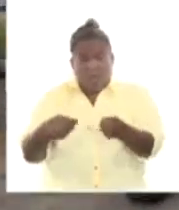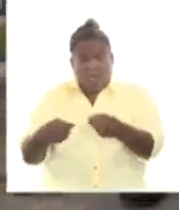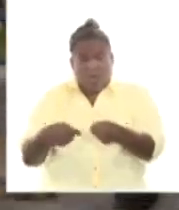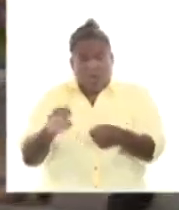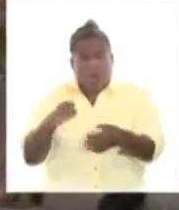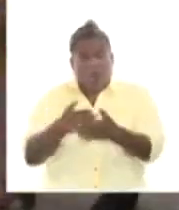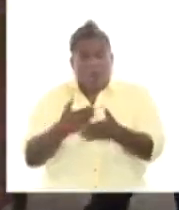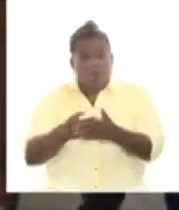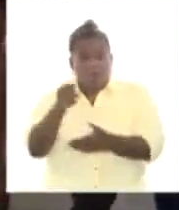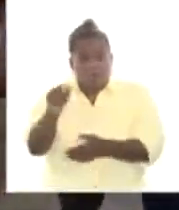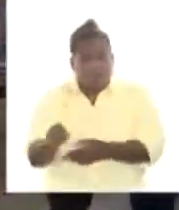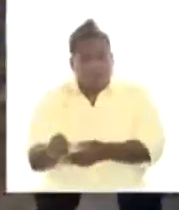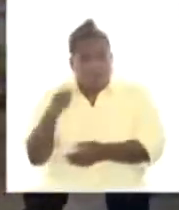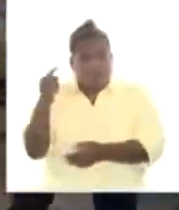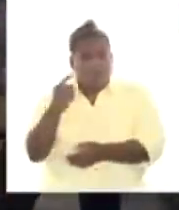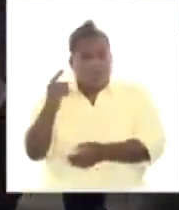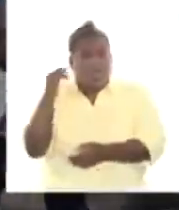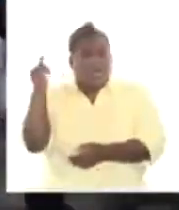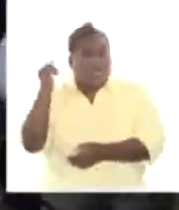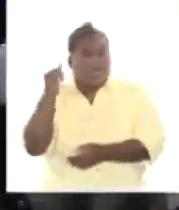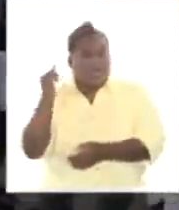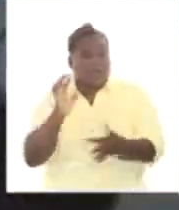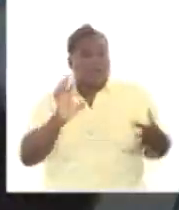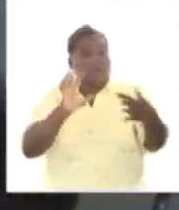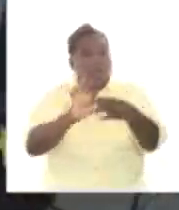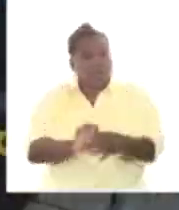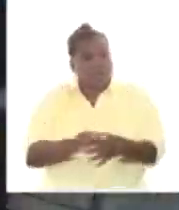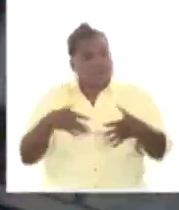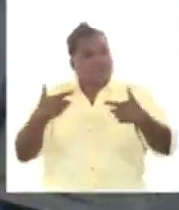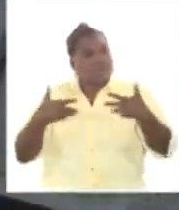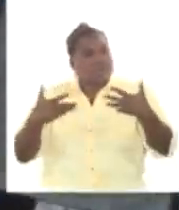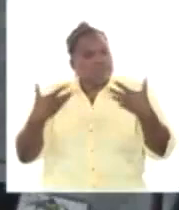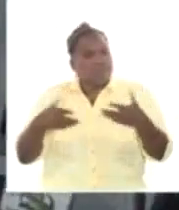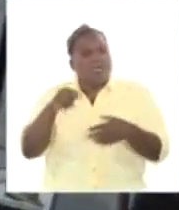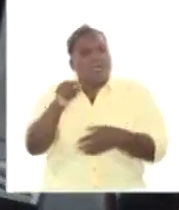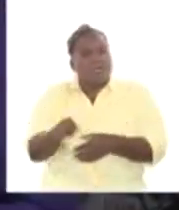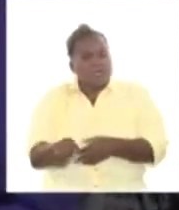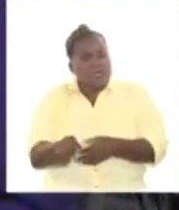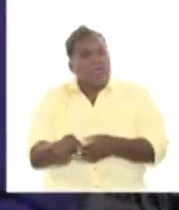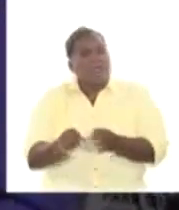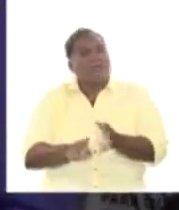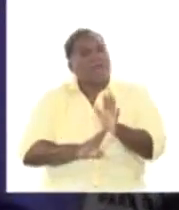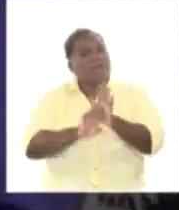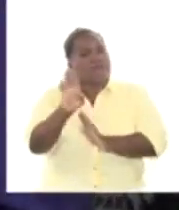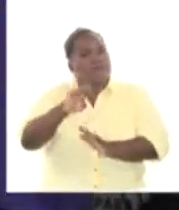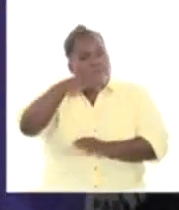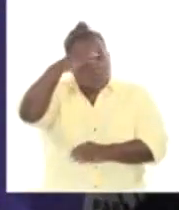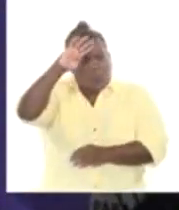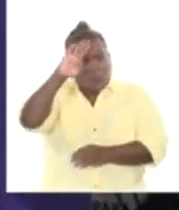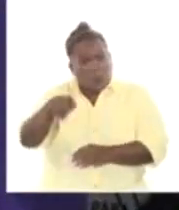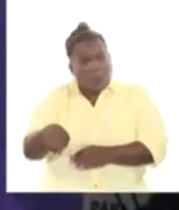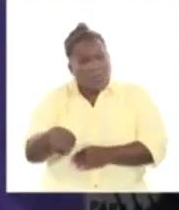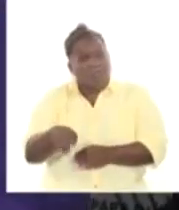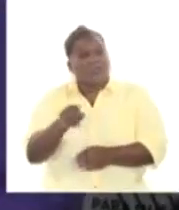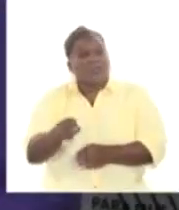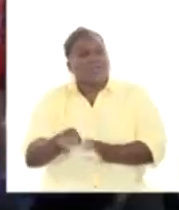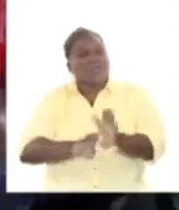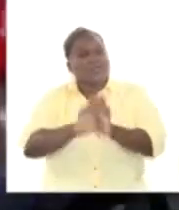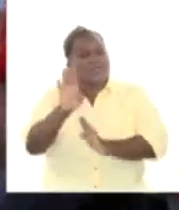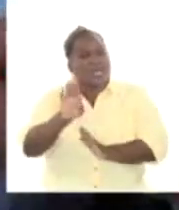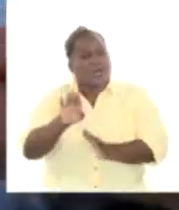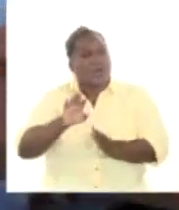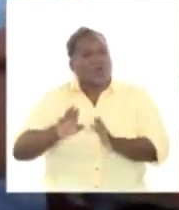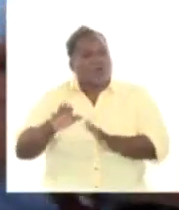y extranjeros, estimular los encadenamientos productivos y tributar al crecimiento del país desde el desarrollo territorial.